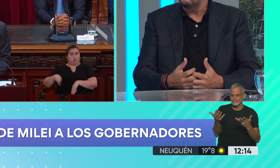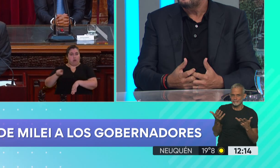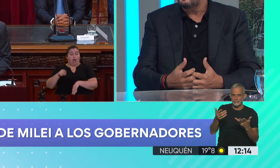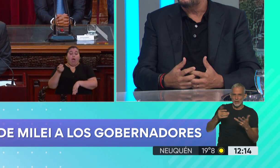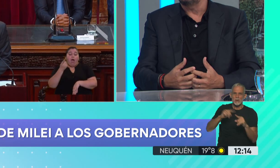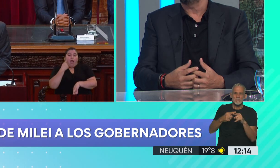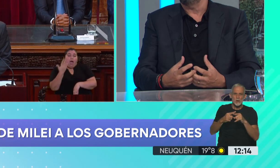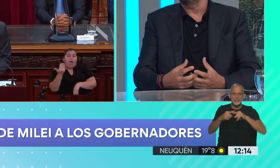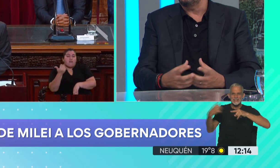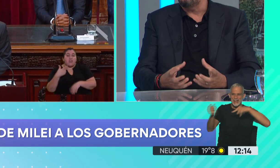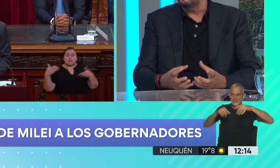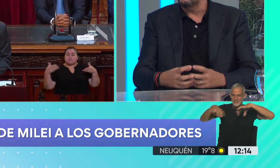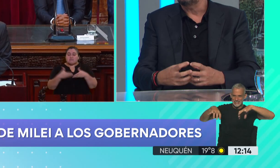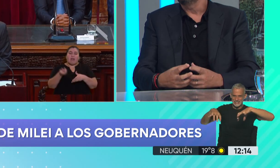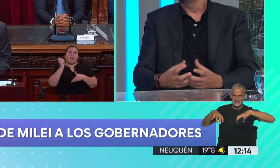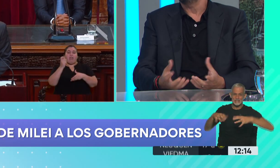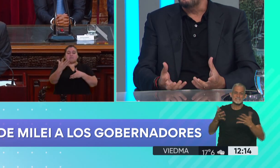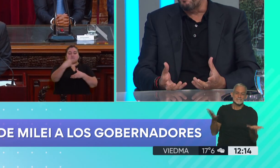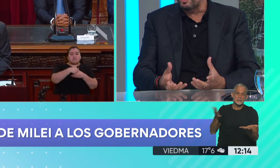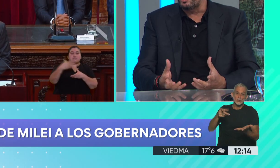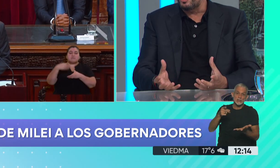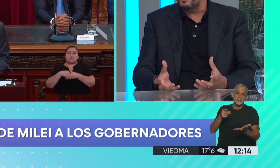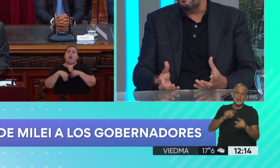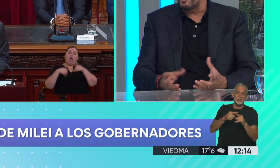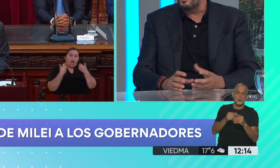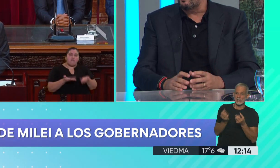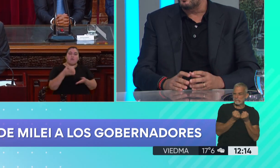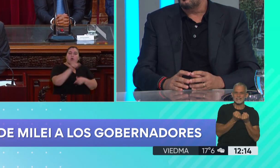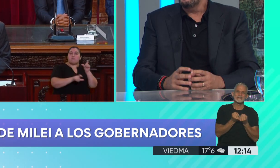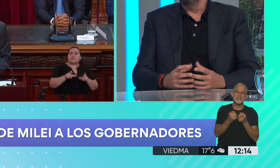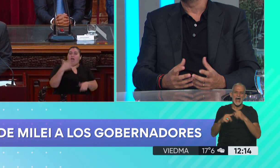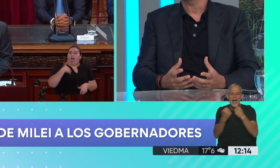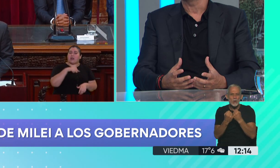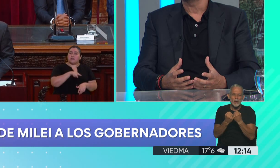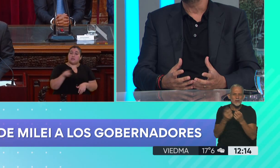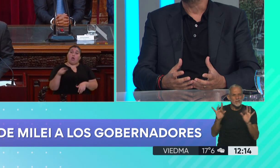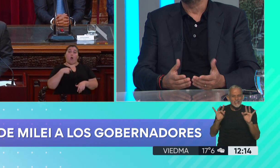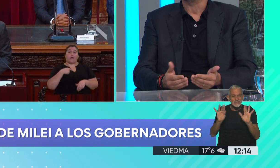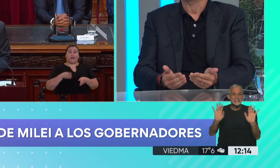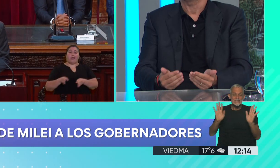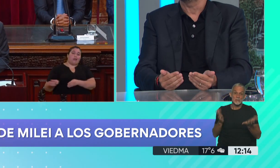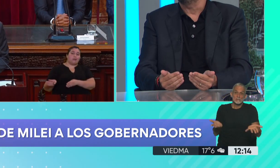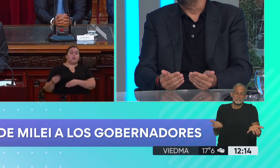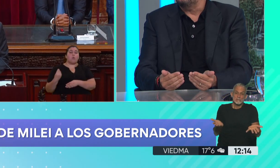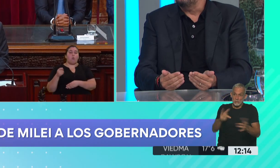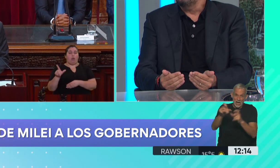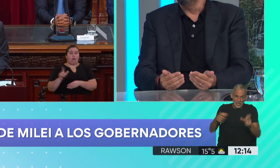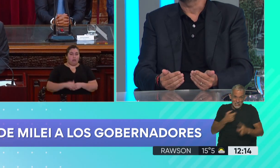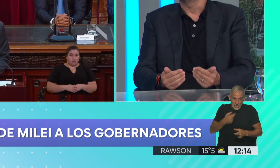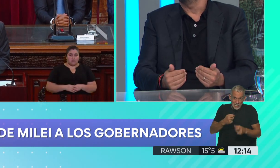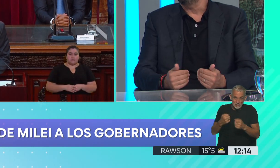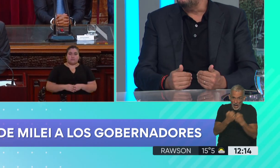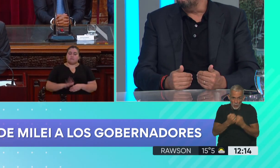tensión política y entonces es difícil que los políticos cedan posiciones y se pongan de acuerdo, pero desde ese punto de vista y teniendo en cuenta